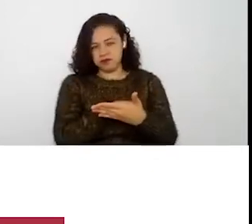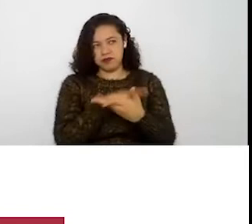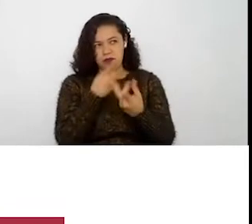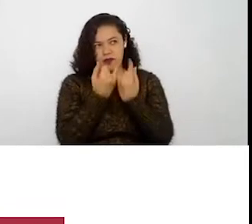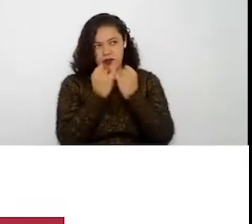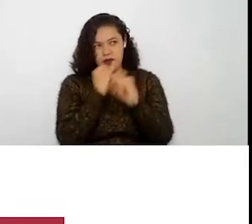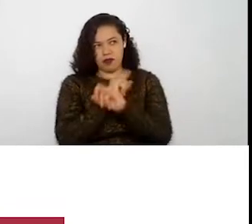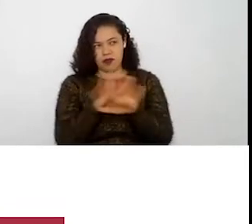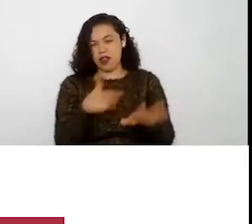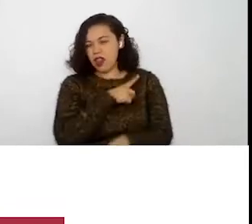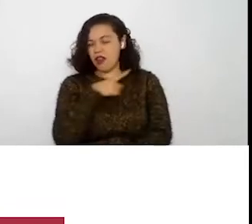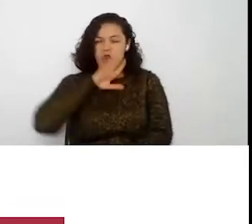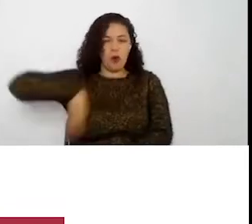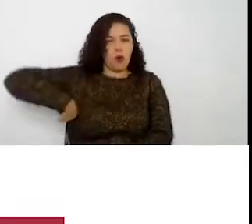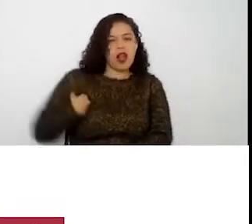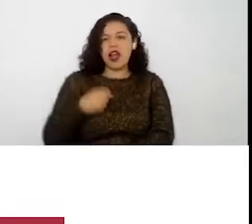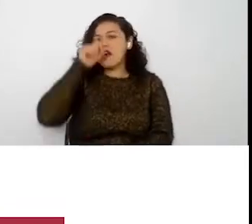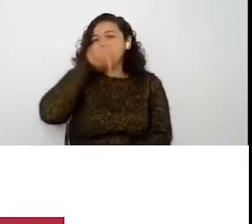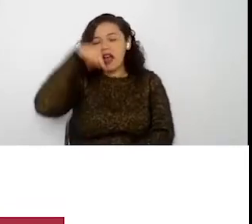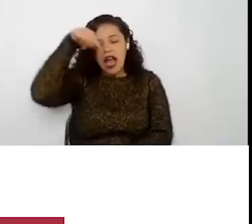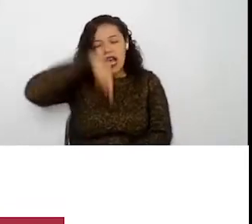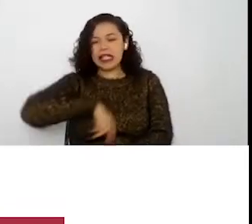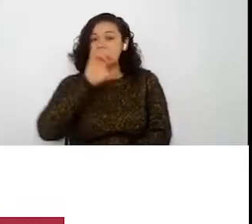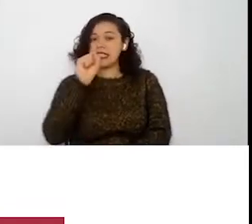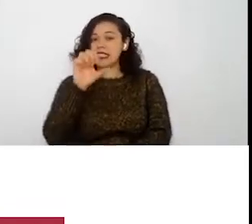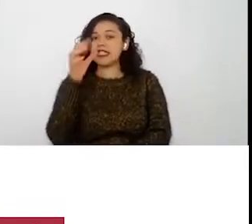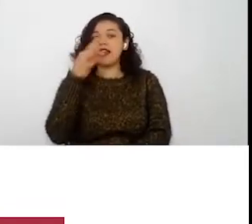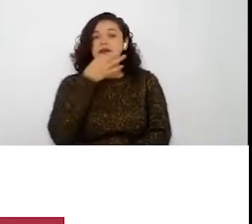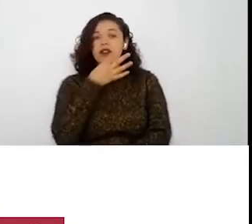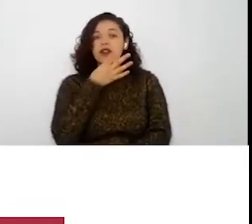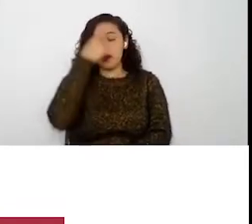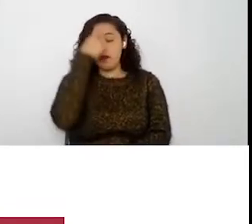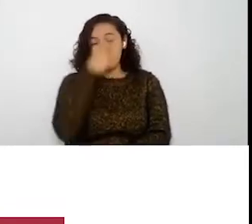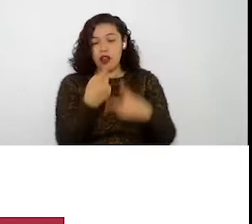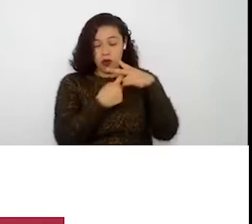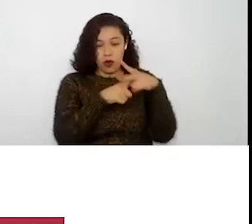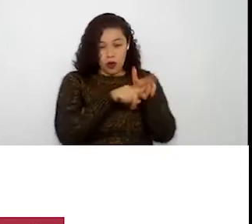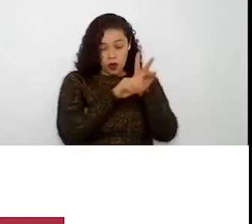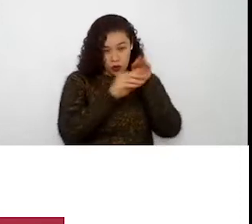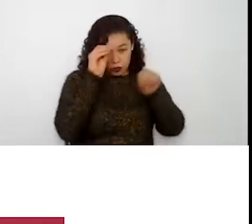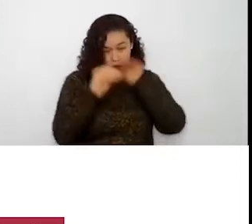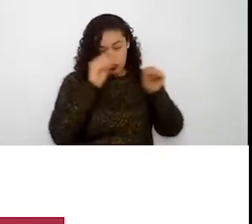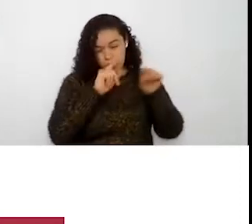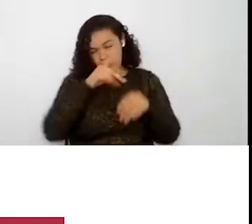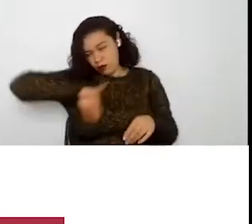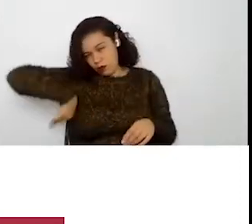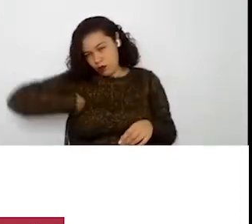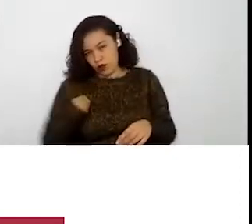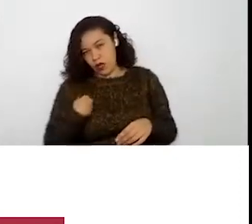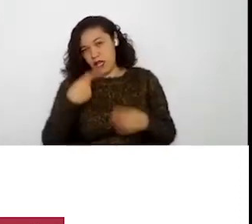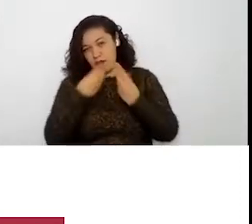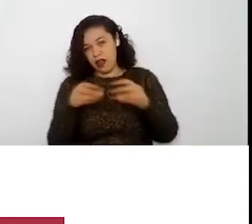por lo tanto hay que guardar igual aquí tiene 60 minutos para una vez iniciada la sesión por dar guardar su información y no